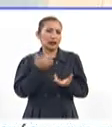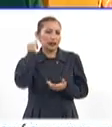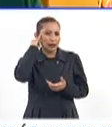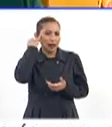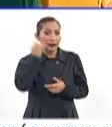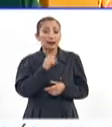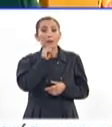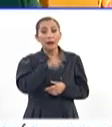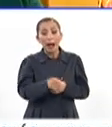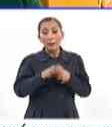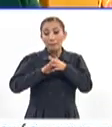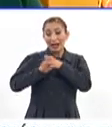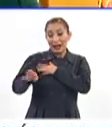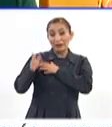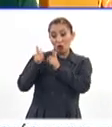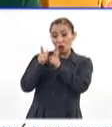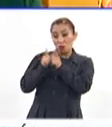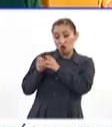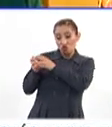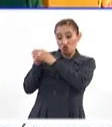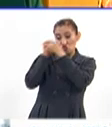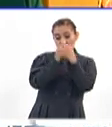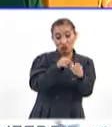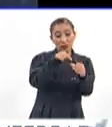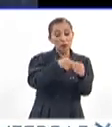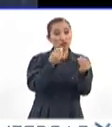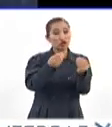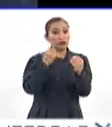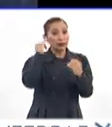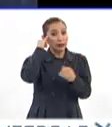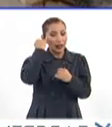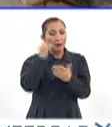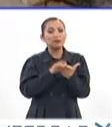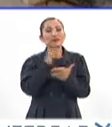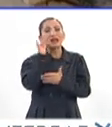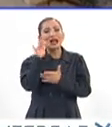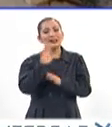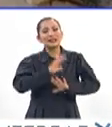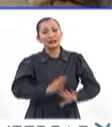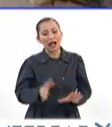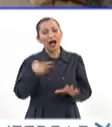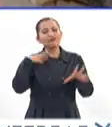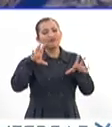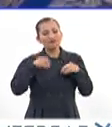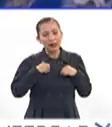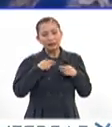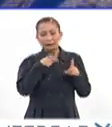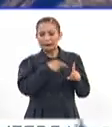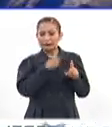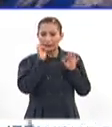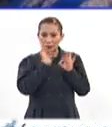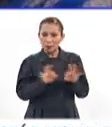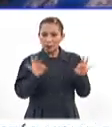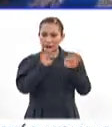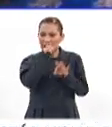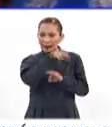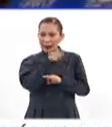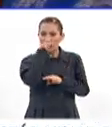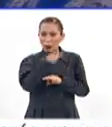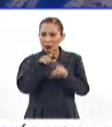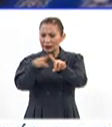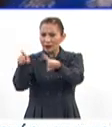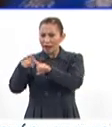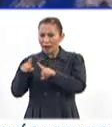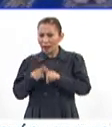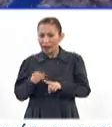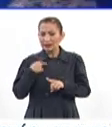indígenas. También la migrante, muchos migrantes son indígenas. Gracias a que se ha asumido y resaltado la importancia que tienen estas